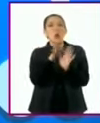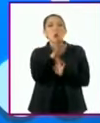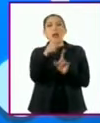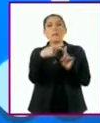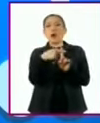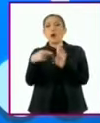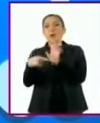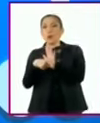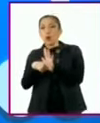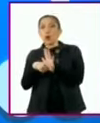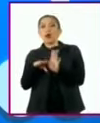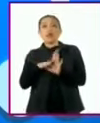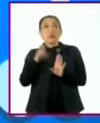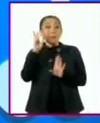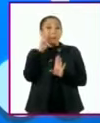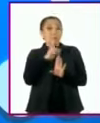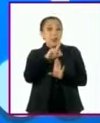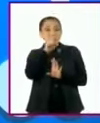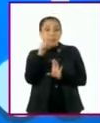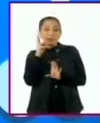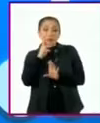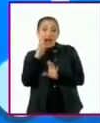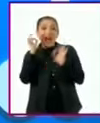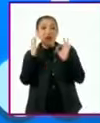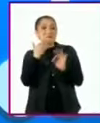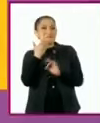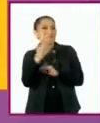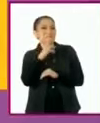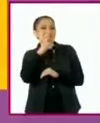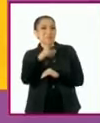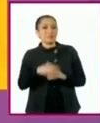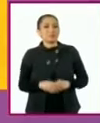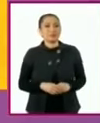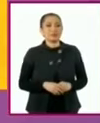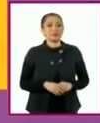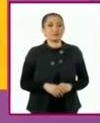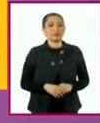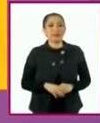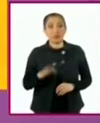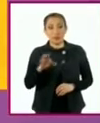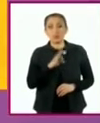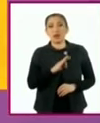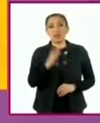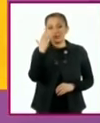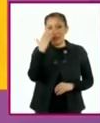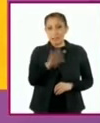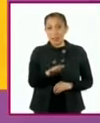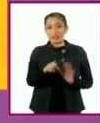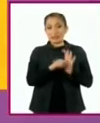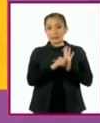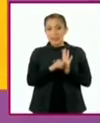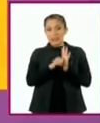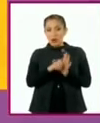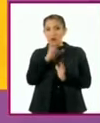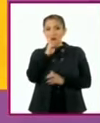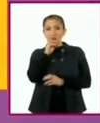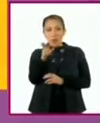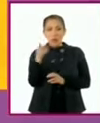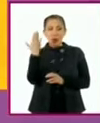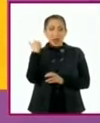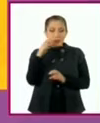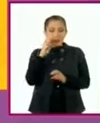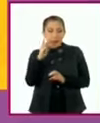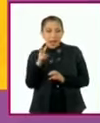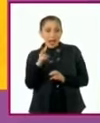¿Cómo podemos verificar que nuestra anticipación es correcta? Sí es posible anticipar el signo que tendrá el resultado